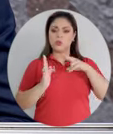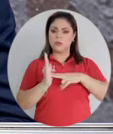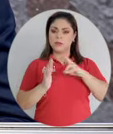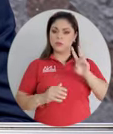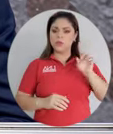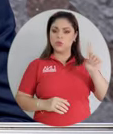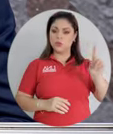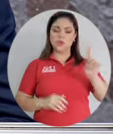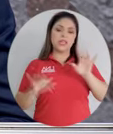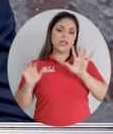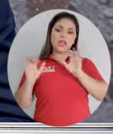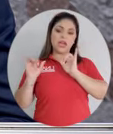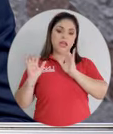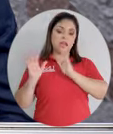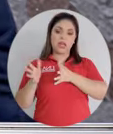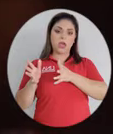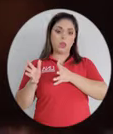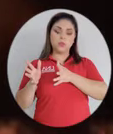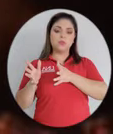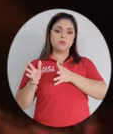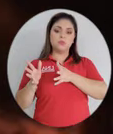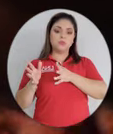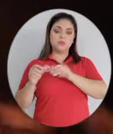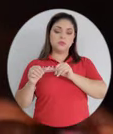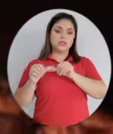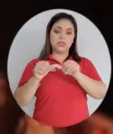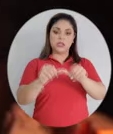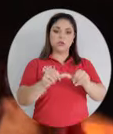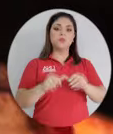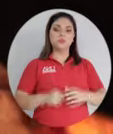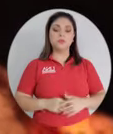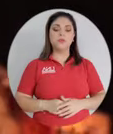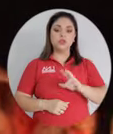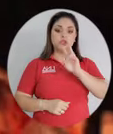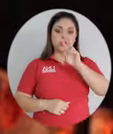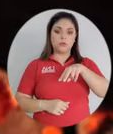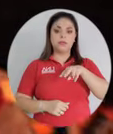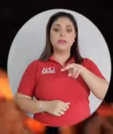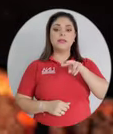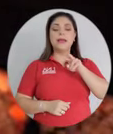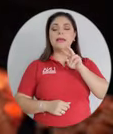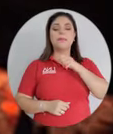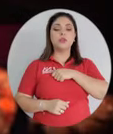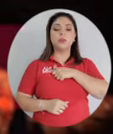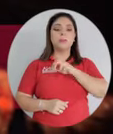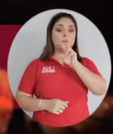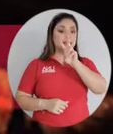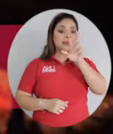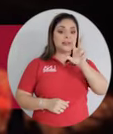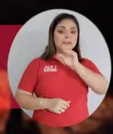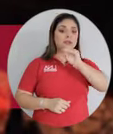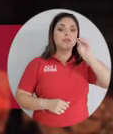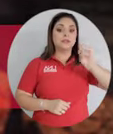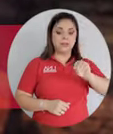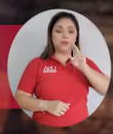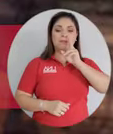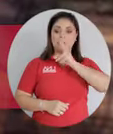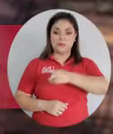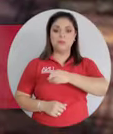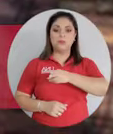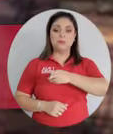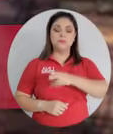en el 2021 y se mantuvo en el 2023 también en el mismo 23%,